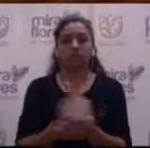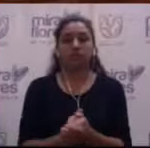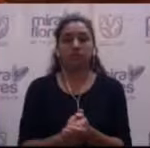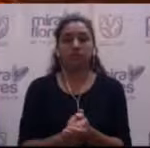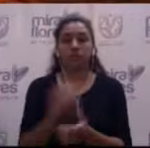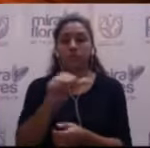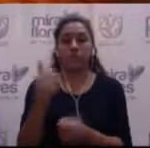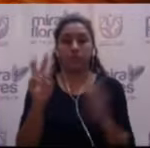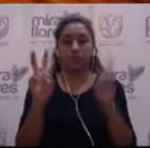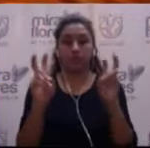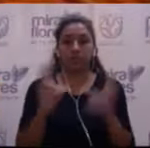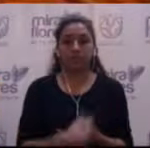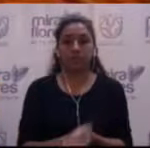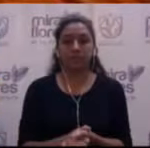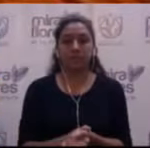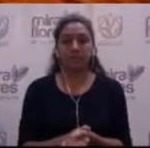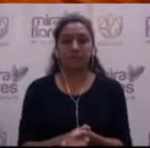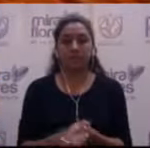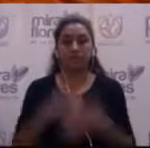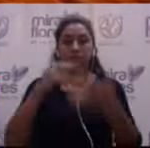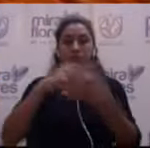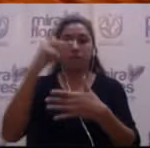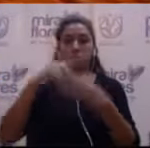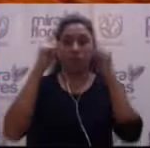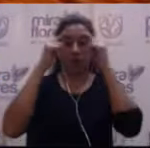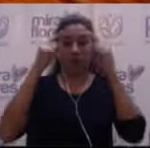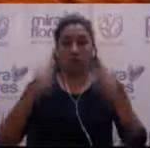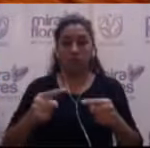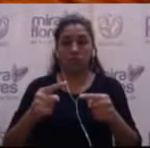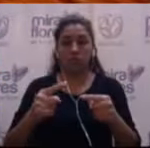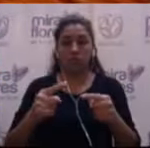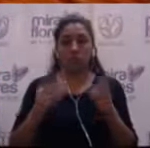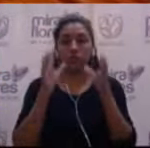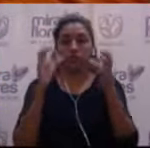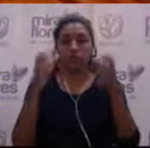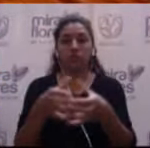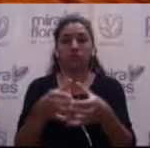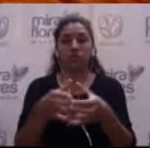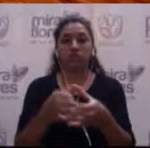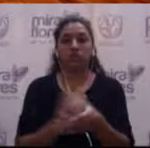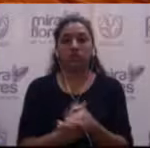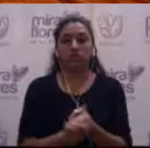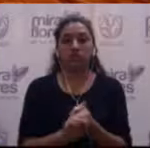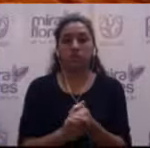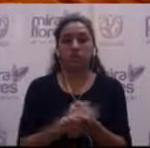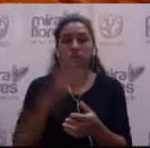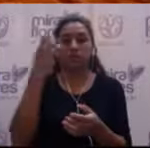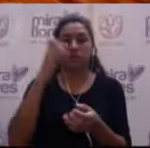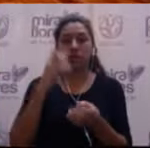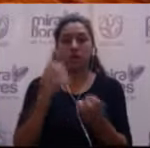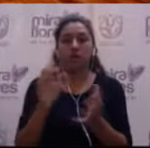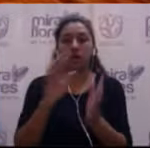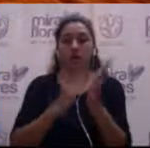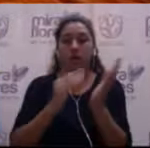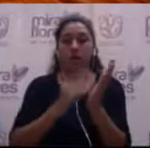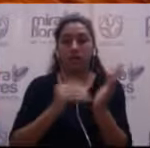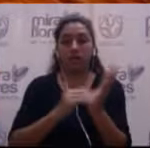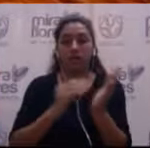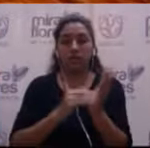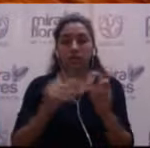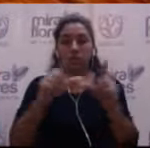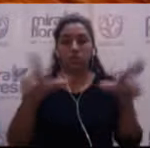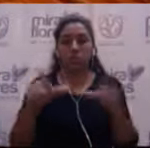favor. Proyecto de acuerdo de Consejo que aprueba el proceso de selección para el arrendamiento de los módulos o